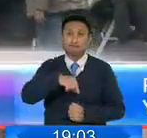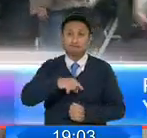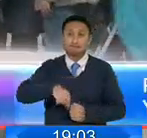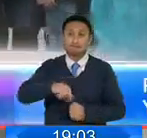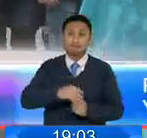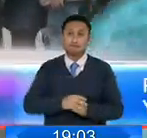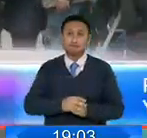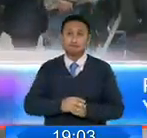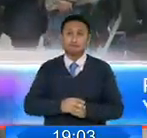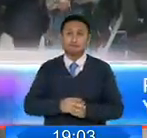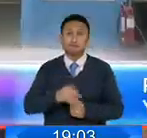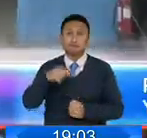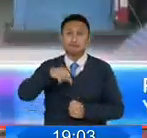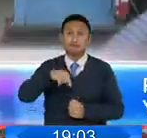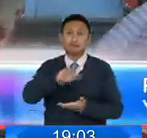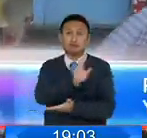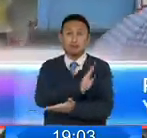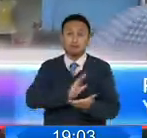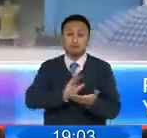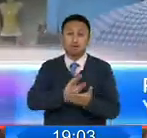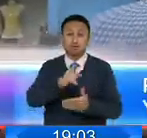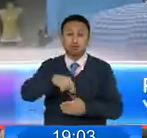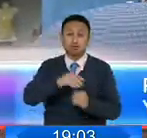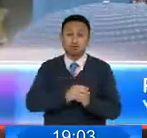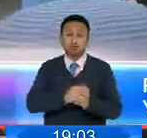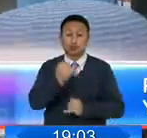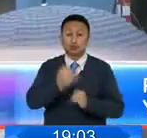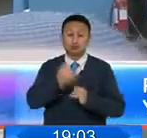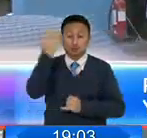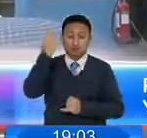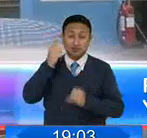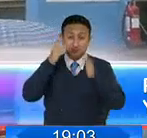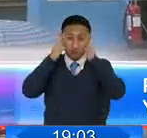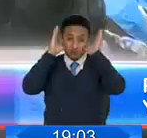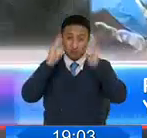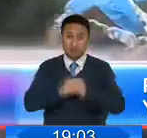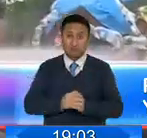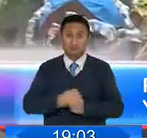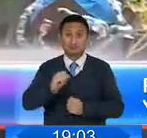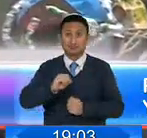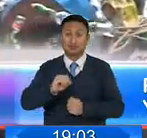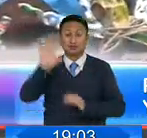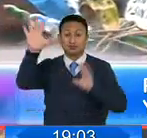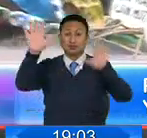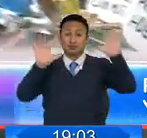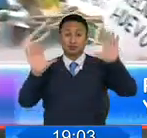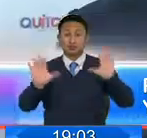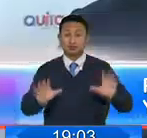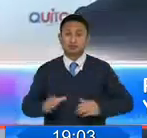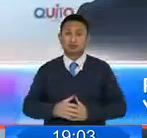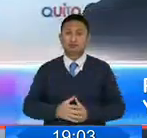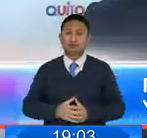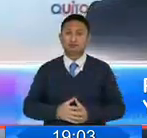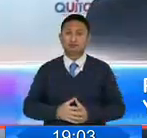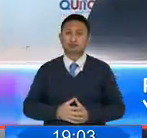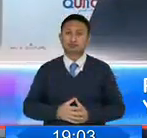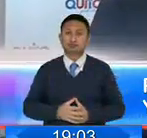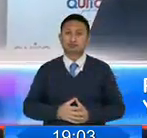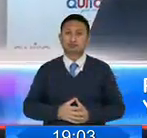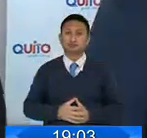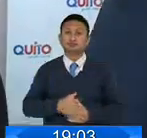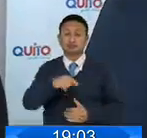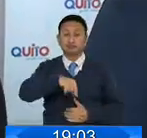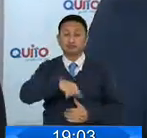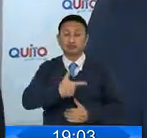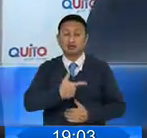en los barrios durante los últimos días de diciembre, incluyendo las exhibiciones de monigotes. Está totalmente prohibido cualquier